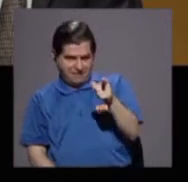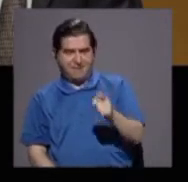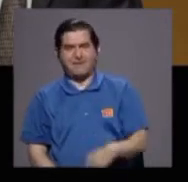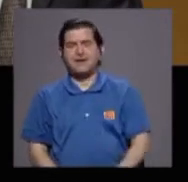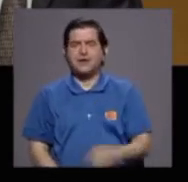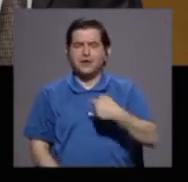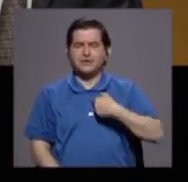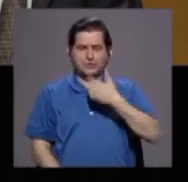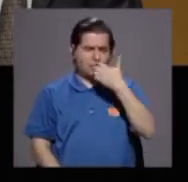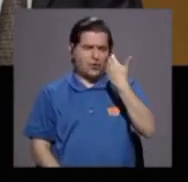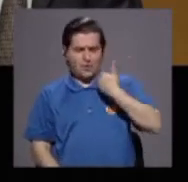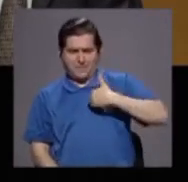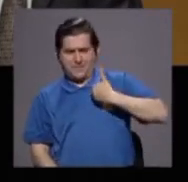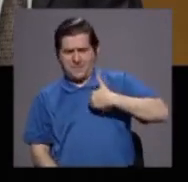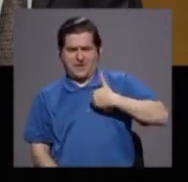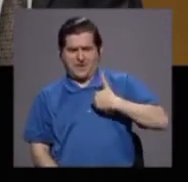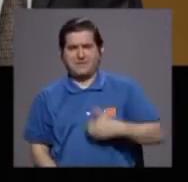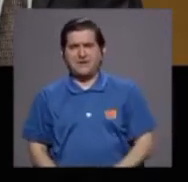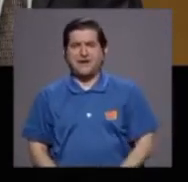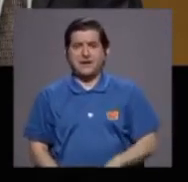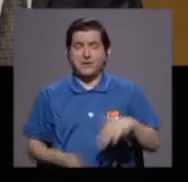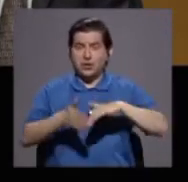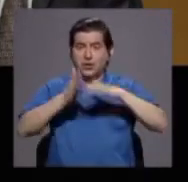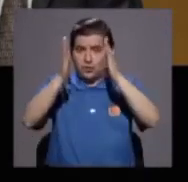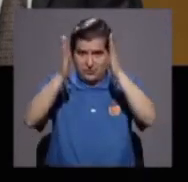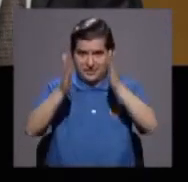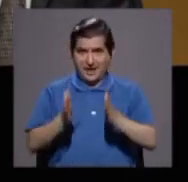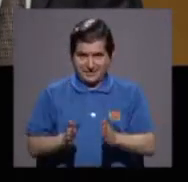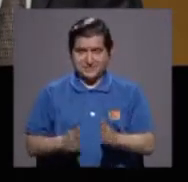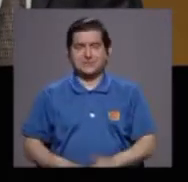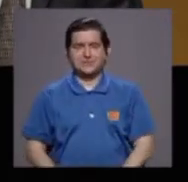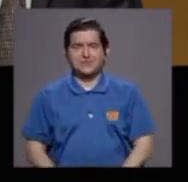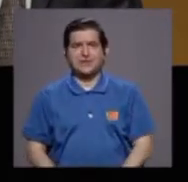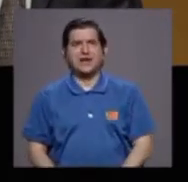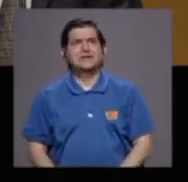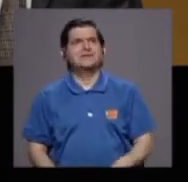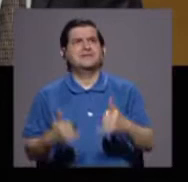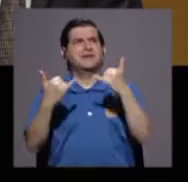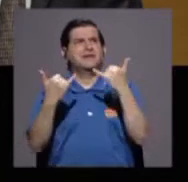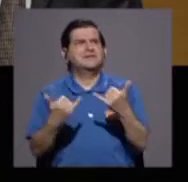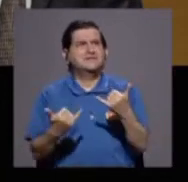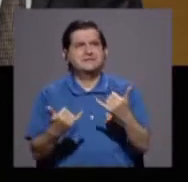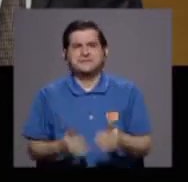tuve el privilegio de tenerlo como estudiante hace